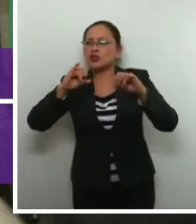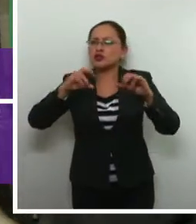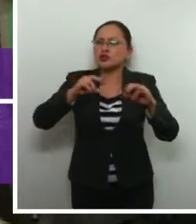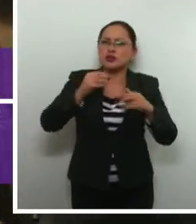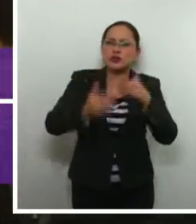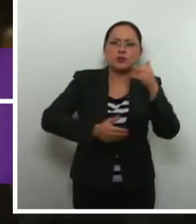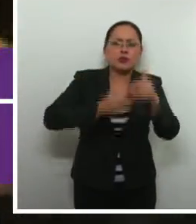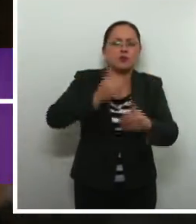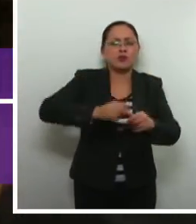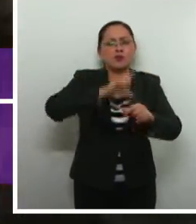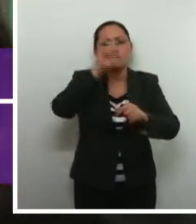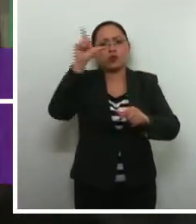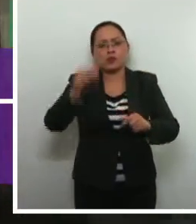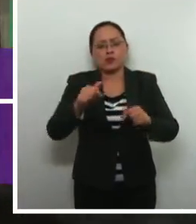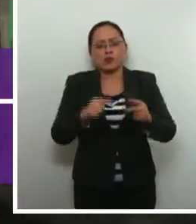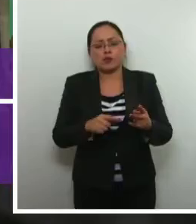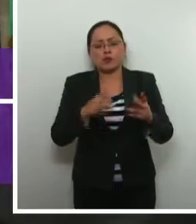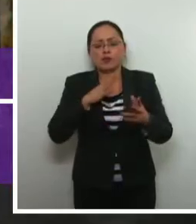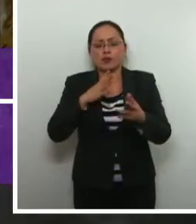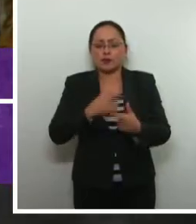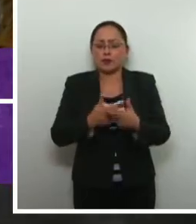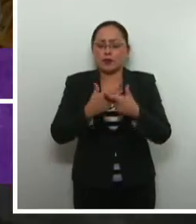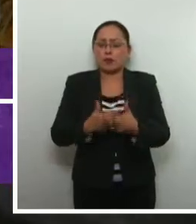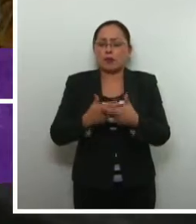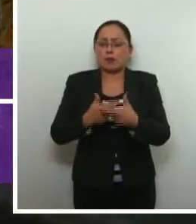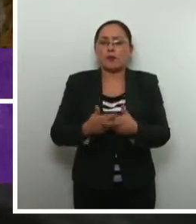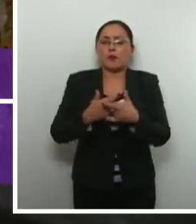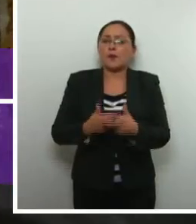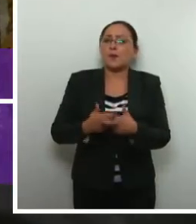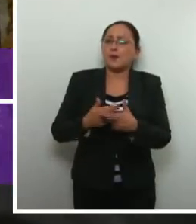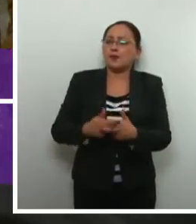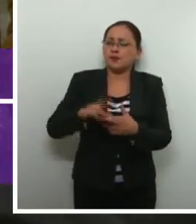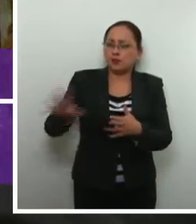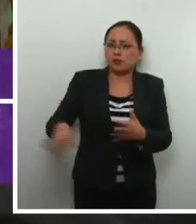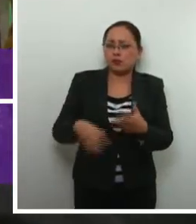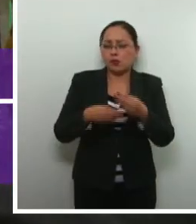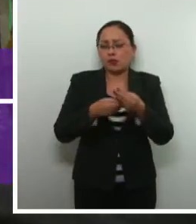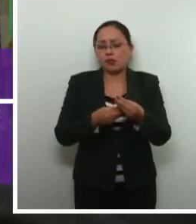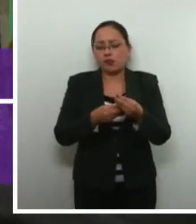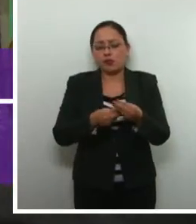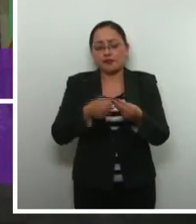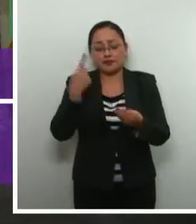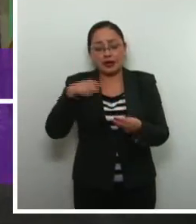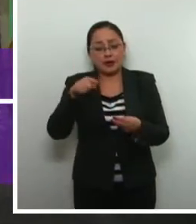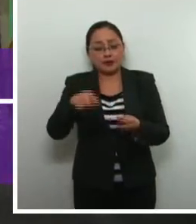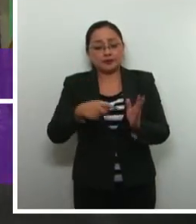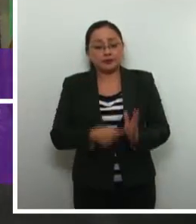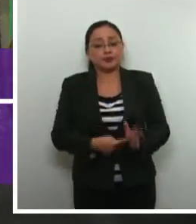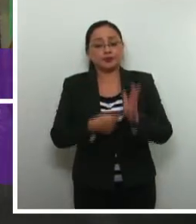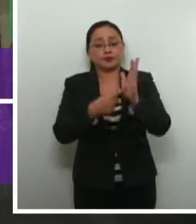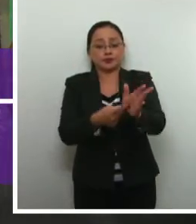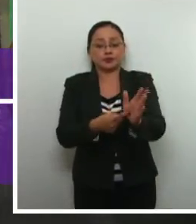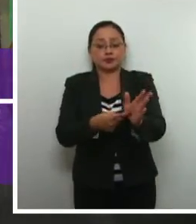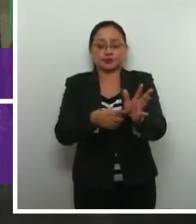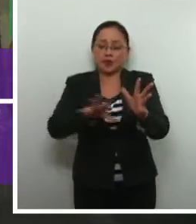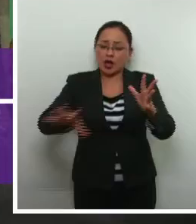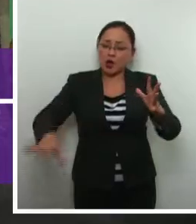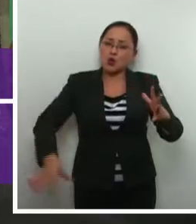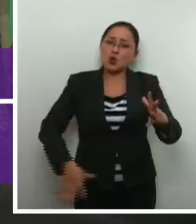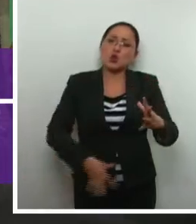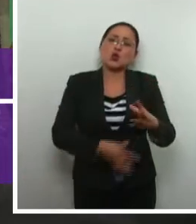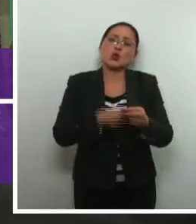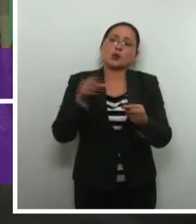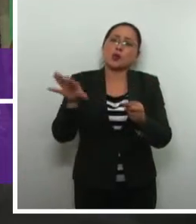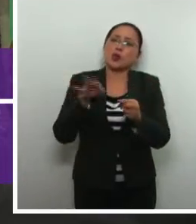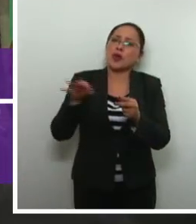y va a quedar un residuo, un saldo que va a constituir la mega reserva. Entonces se